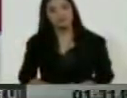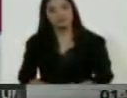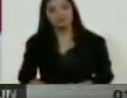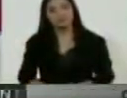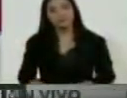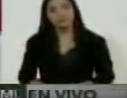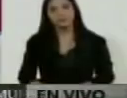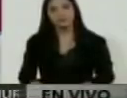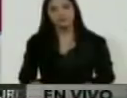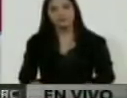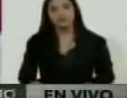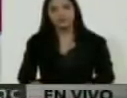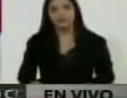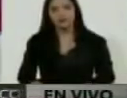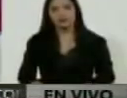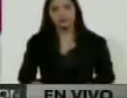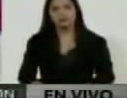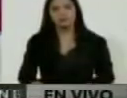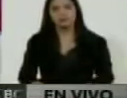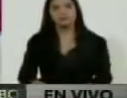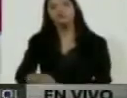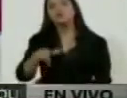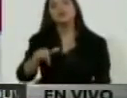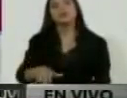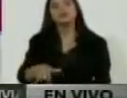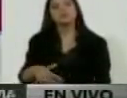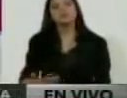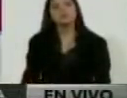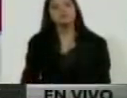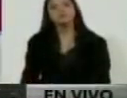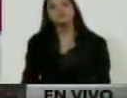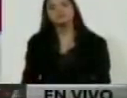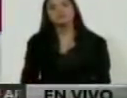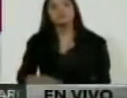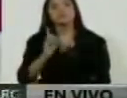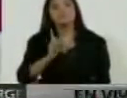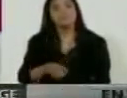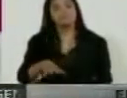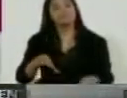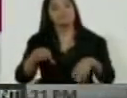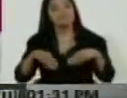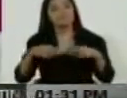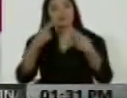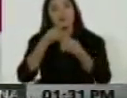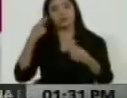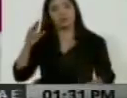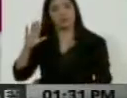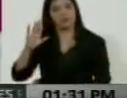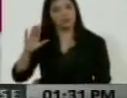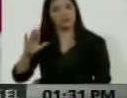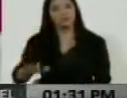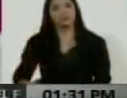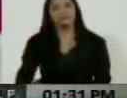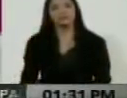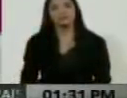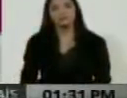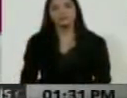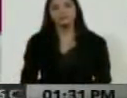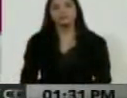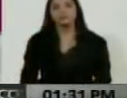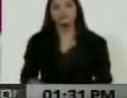y que hoy debe asumir el compromiso de